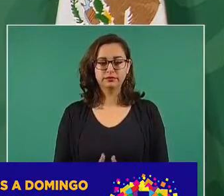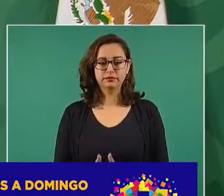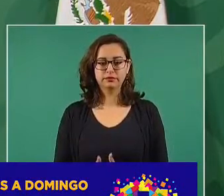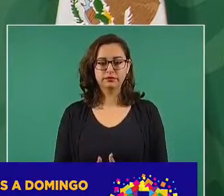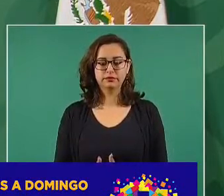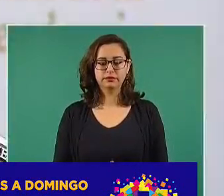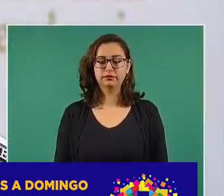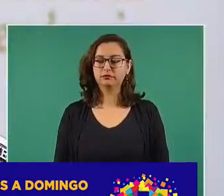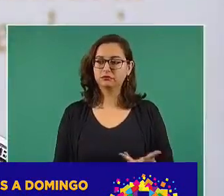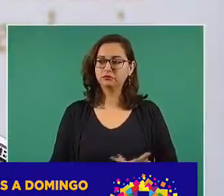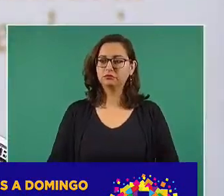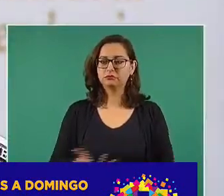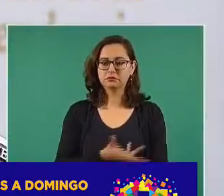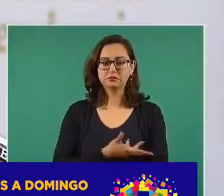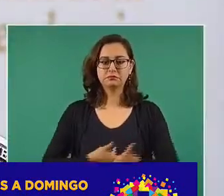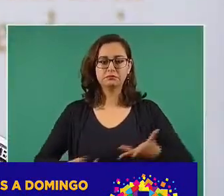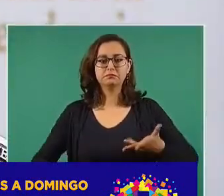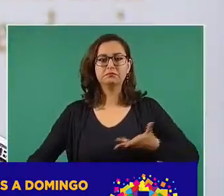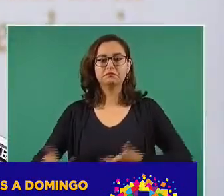en